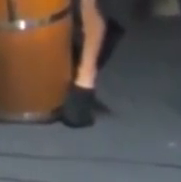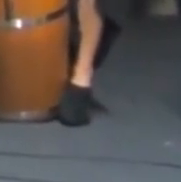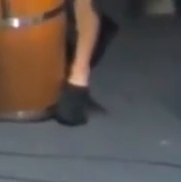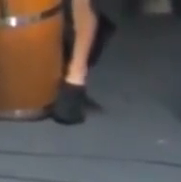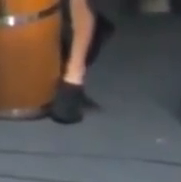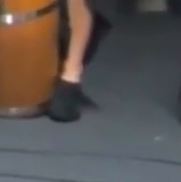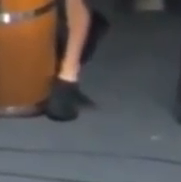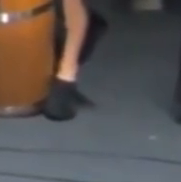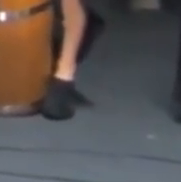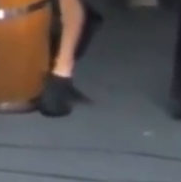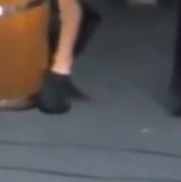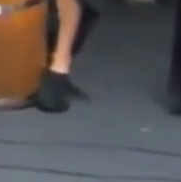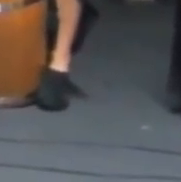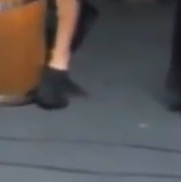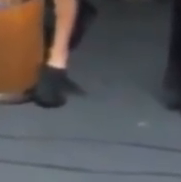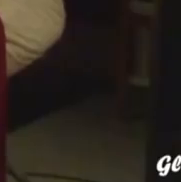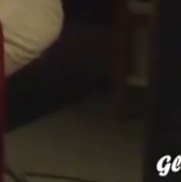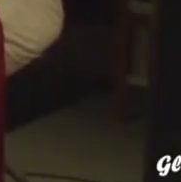poder